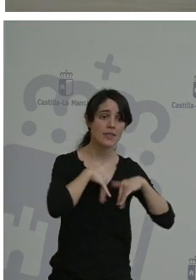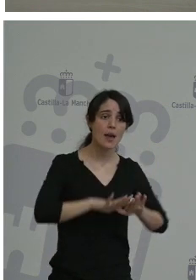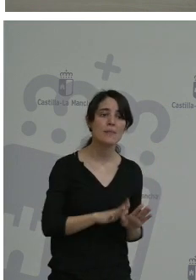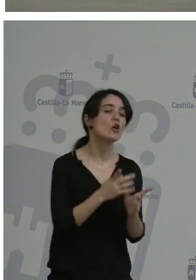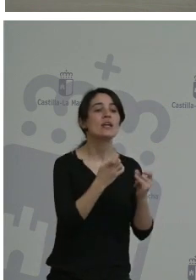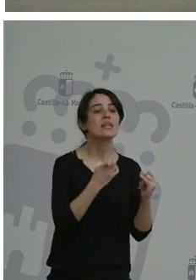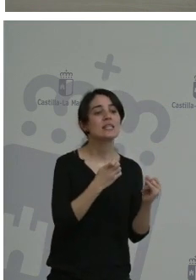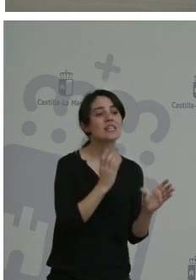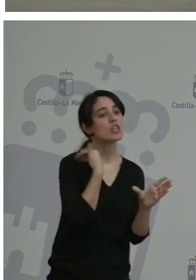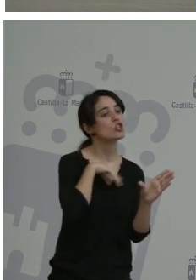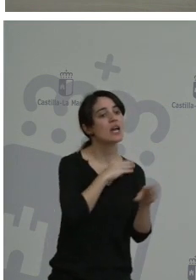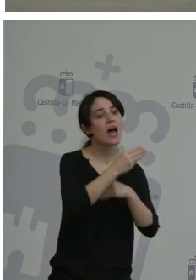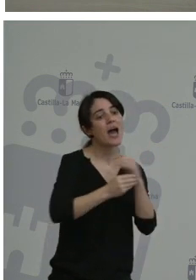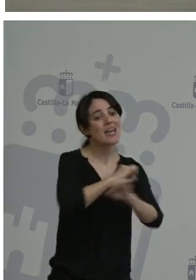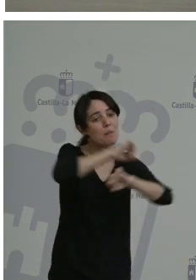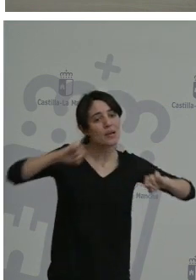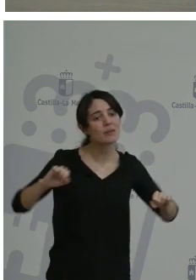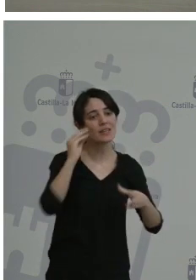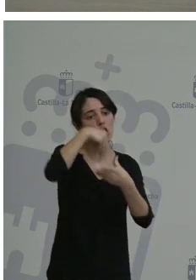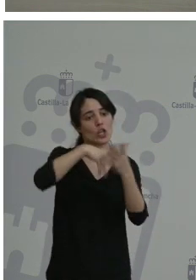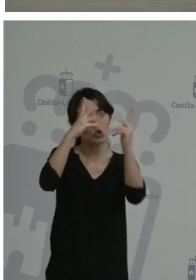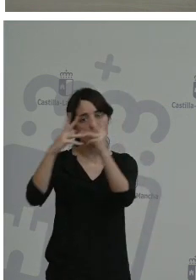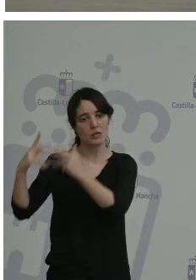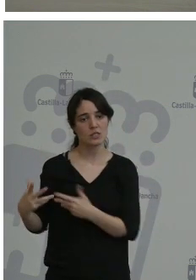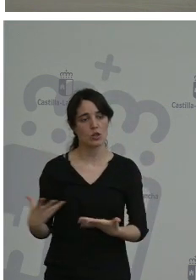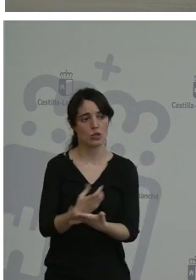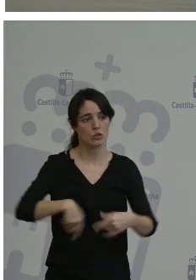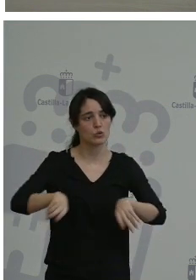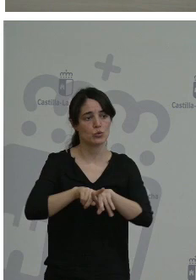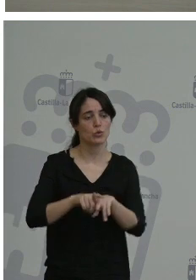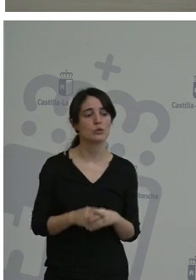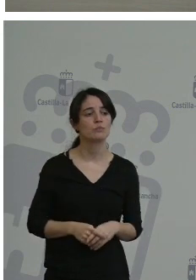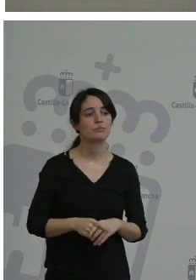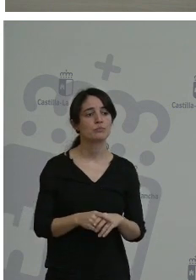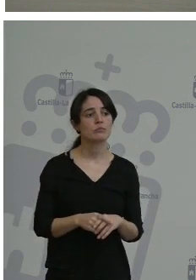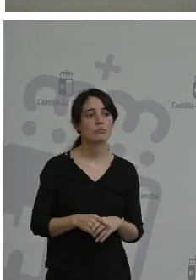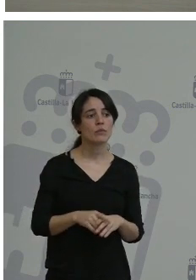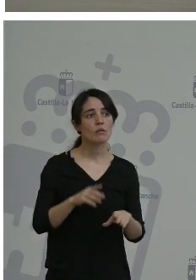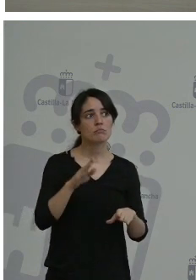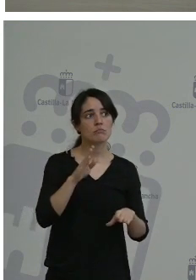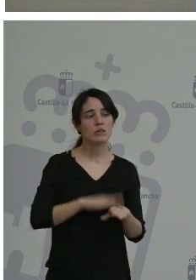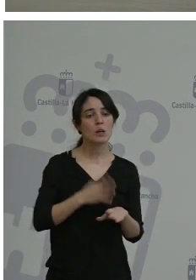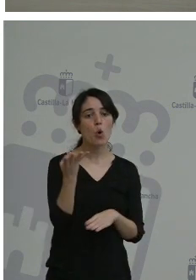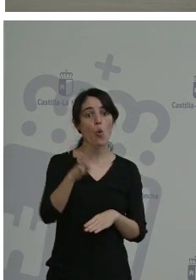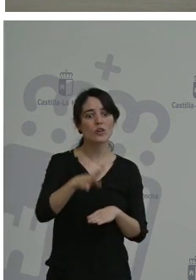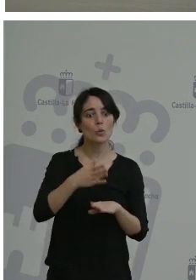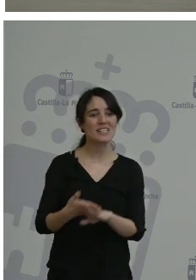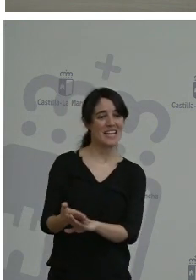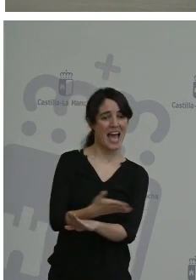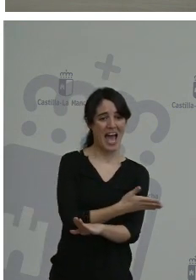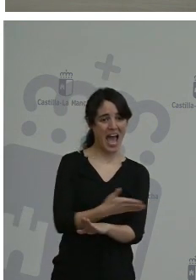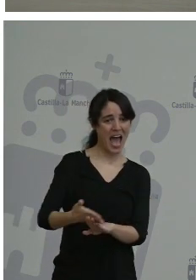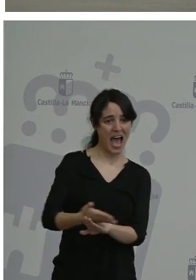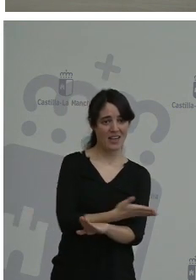una generalización y hemos planteado al menos cuatro meses antes de que se